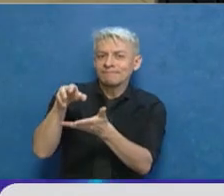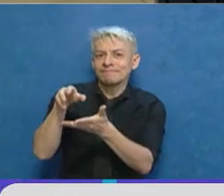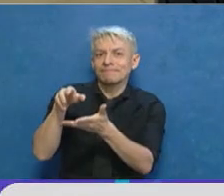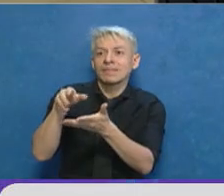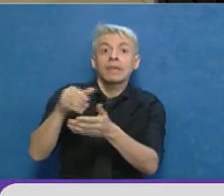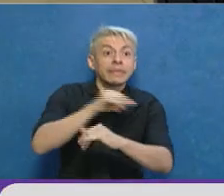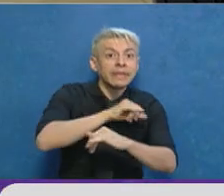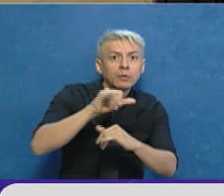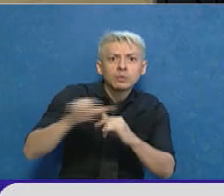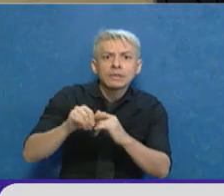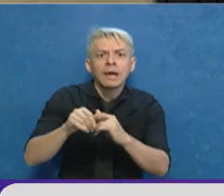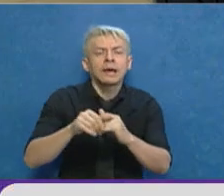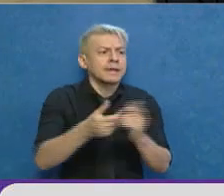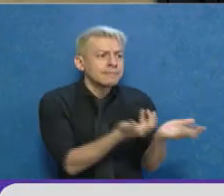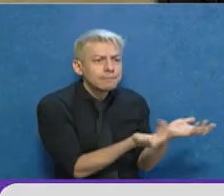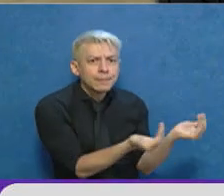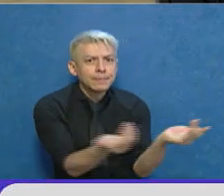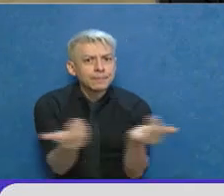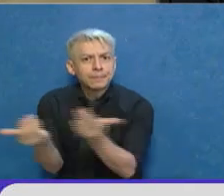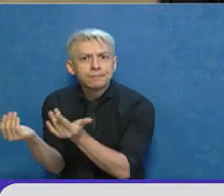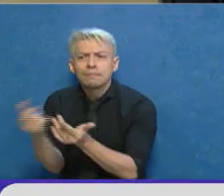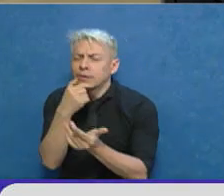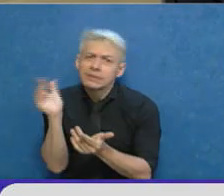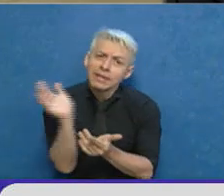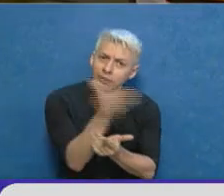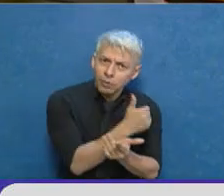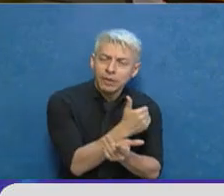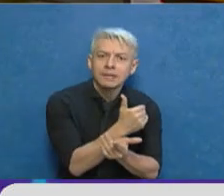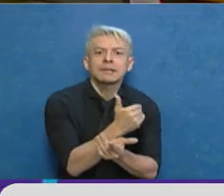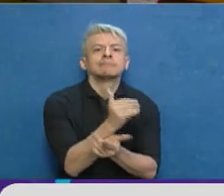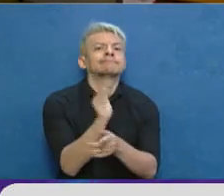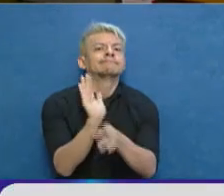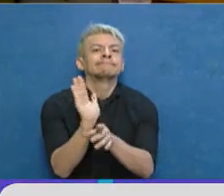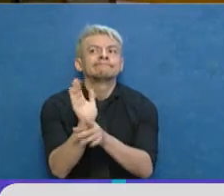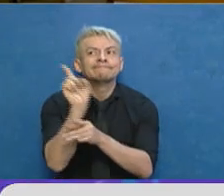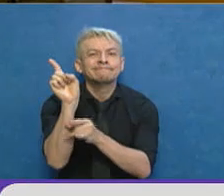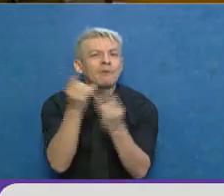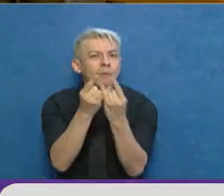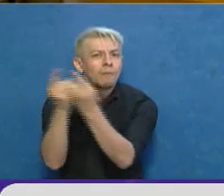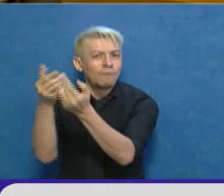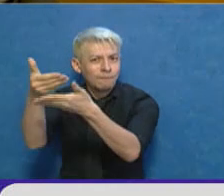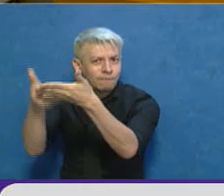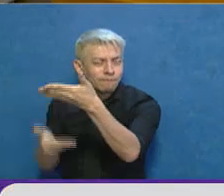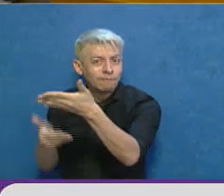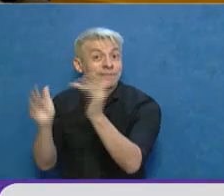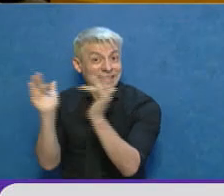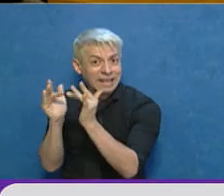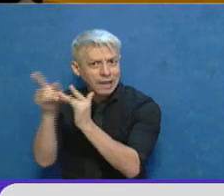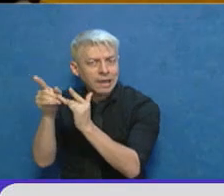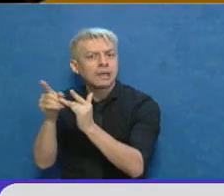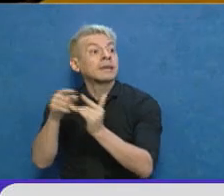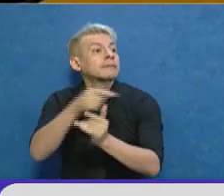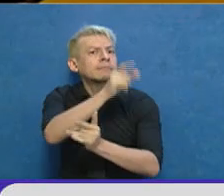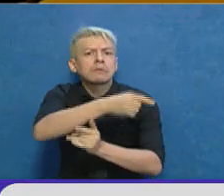de denuncias en toda la provincia. Es decir, acá captan todas las denuncias online que puedan